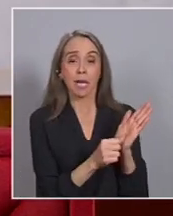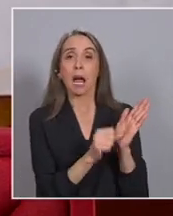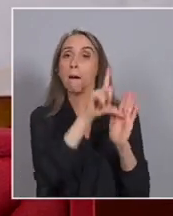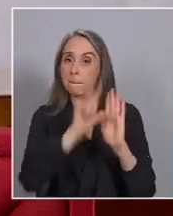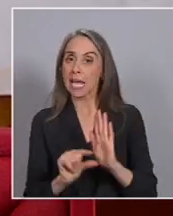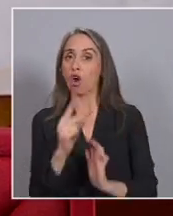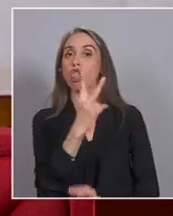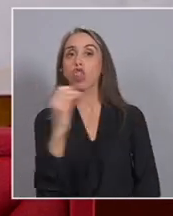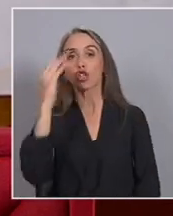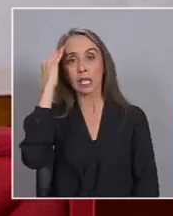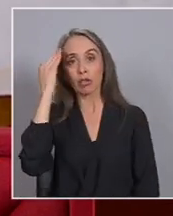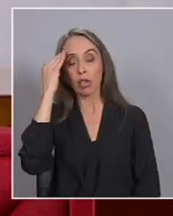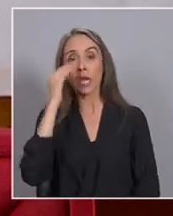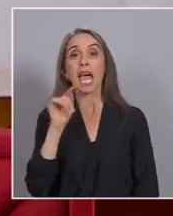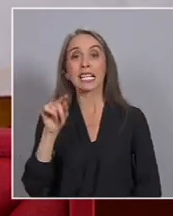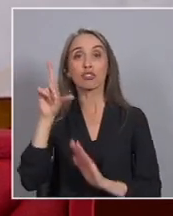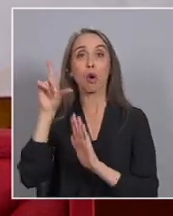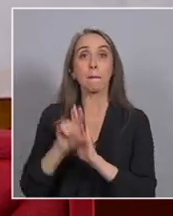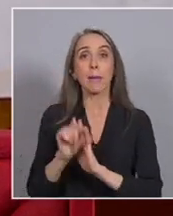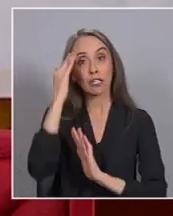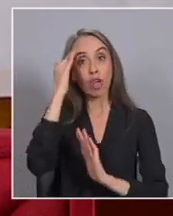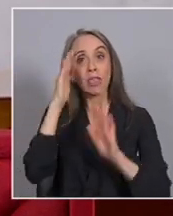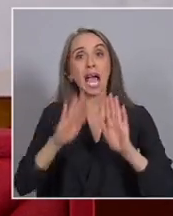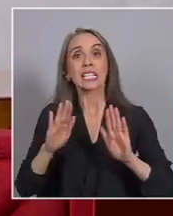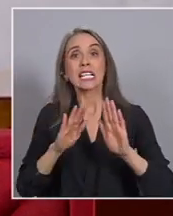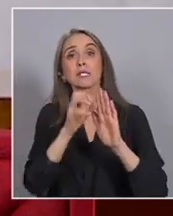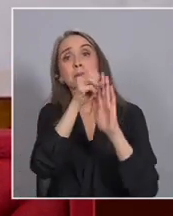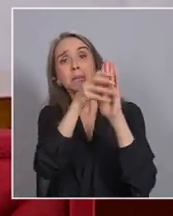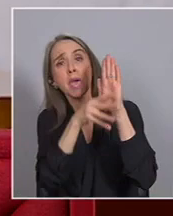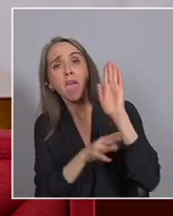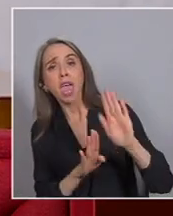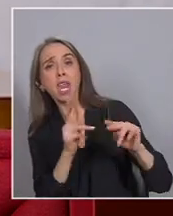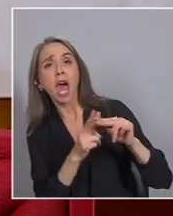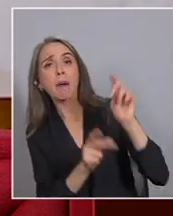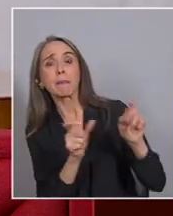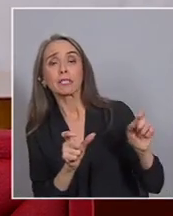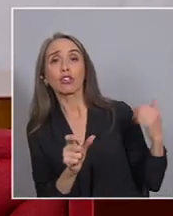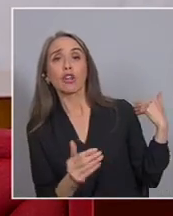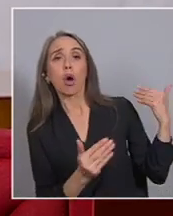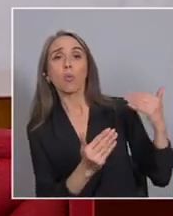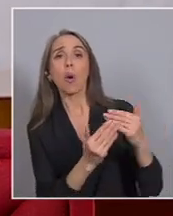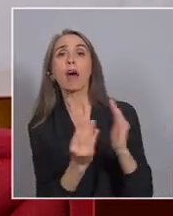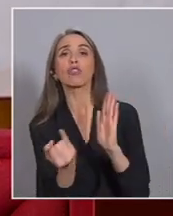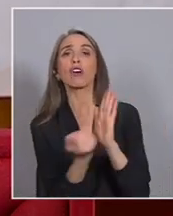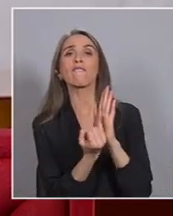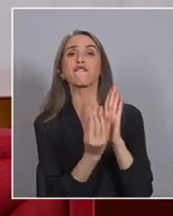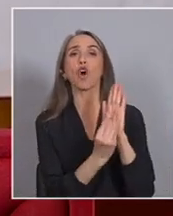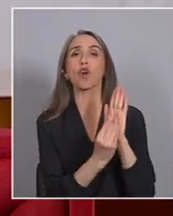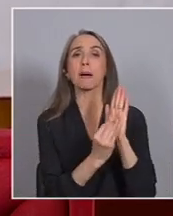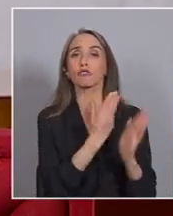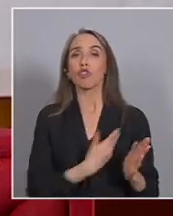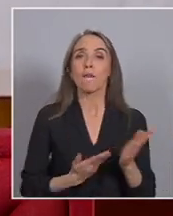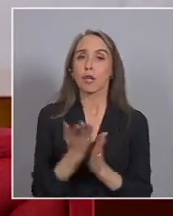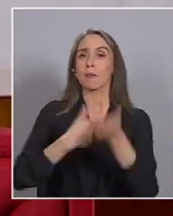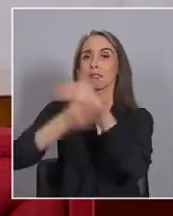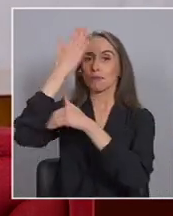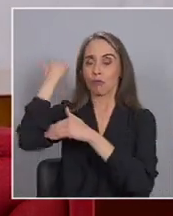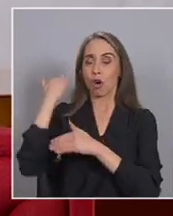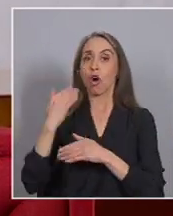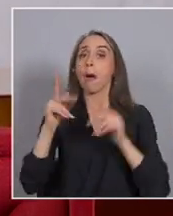llegando a la menor cifra en los tiempos de lista de espera desde que estos se registran centralizadamente. Es una meta